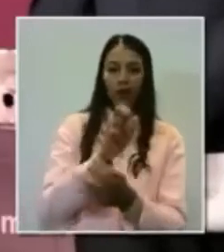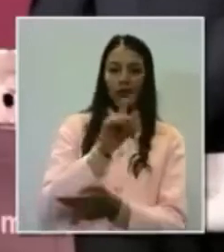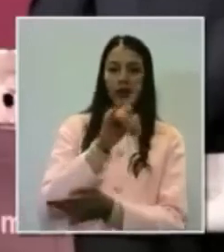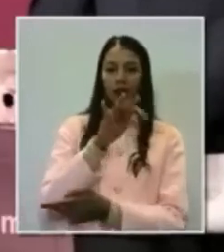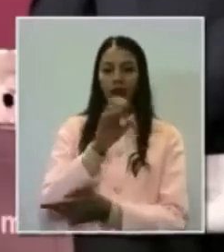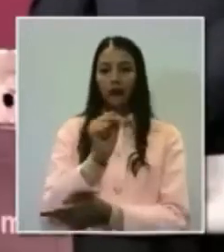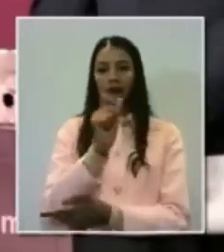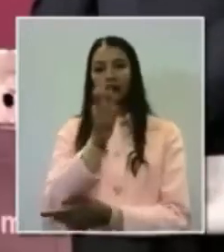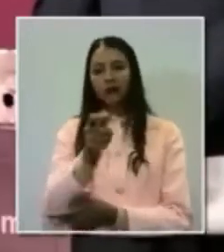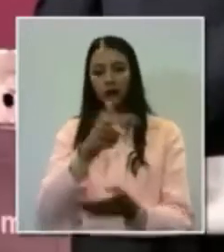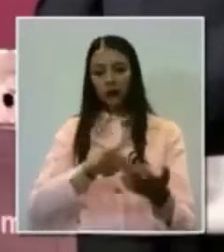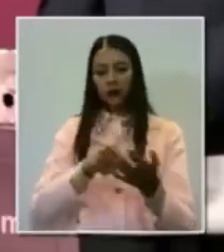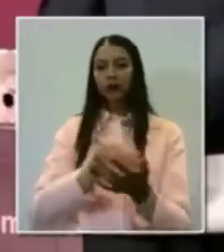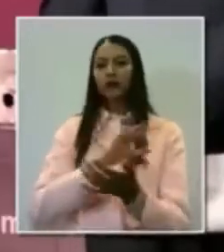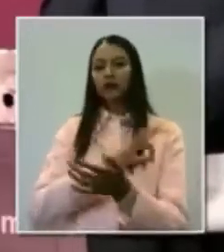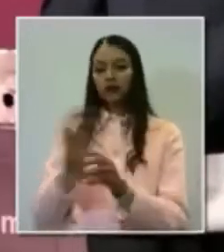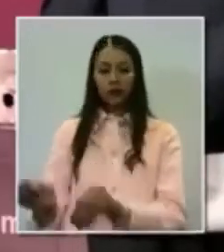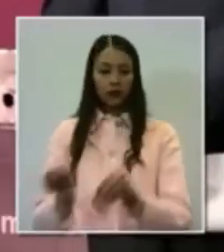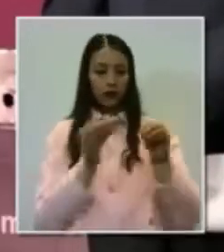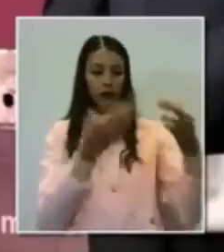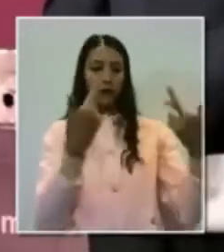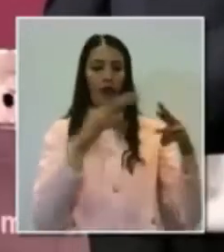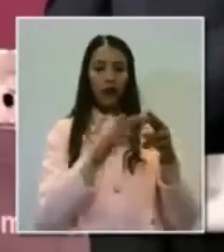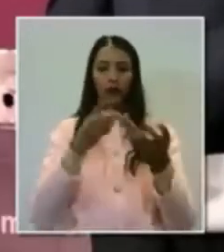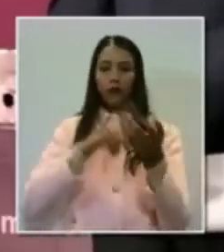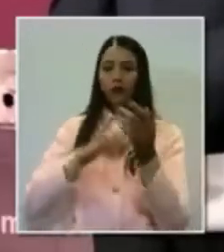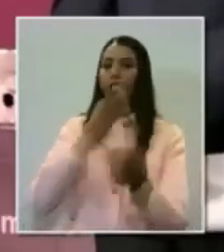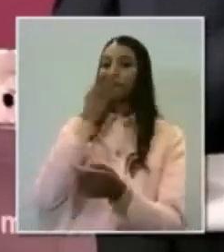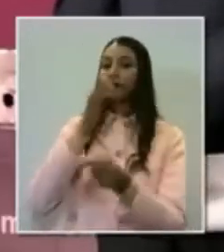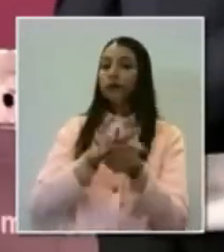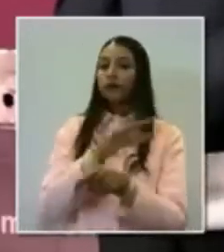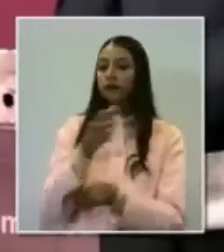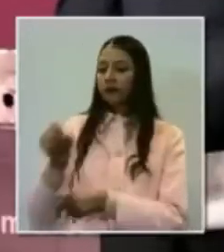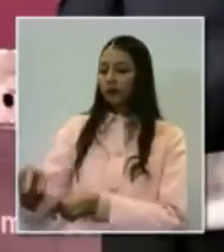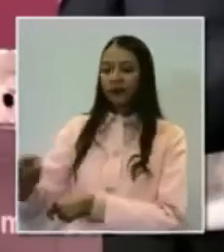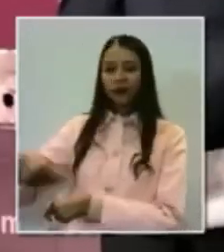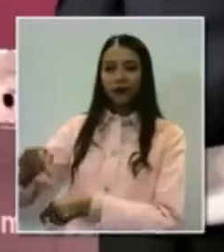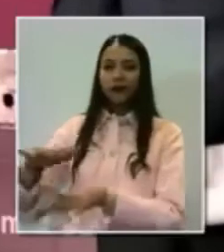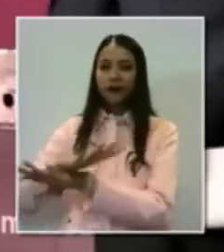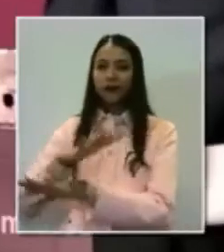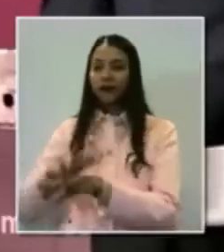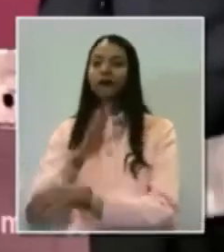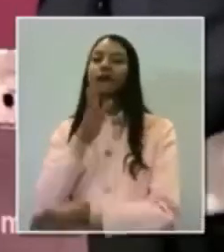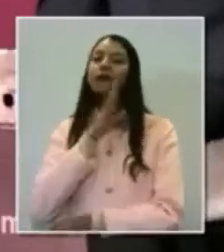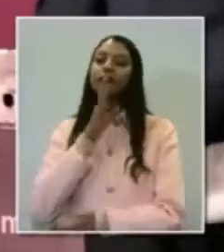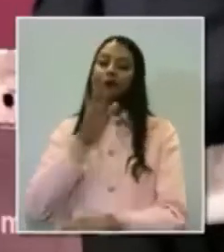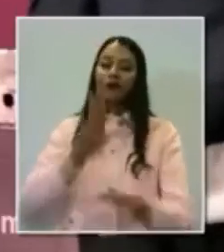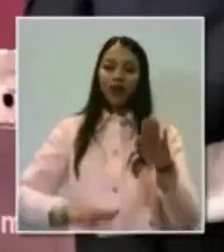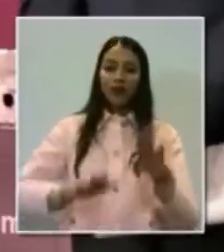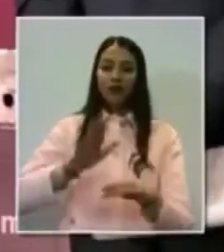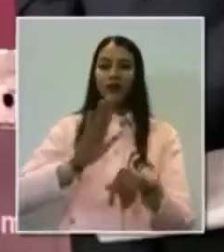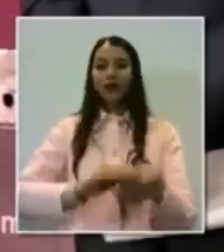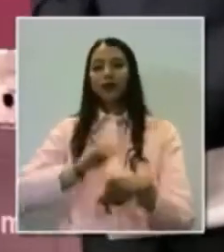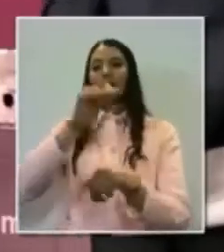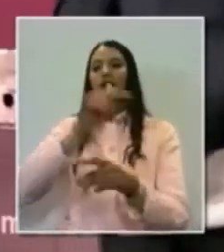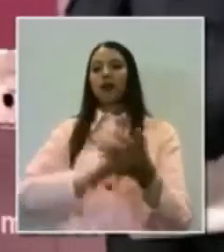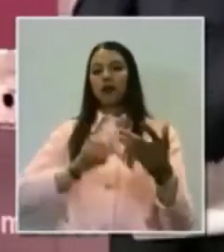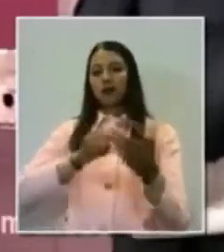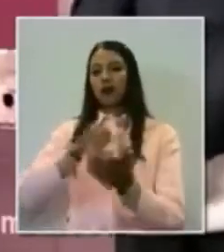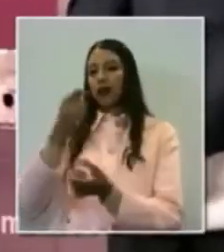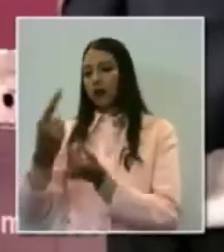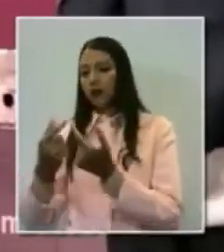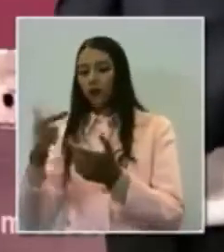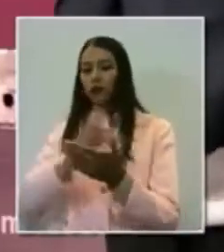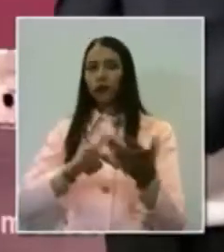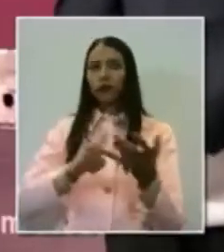en las escuelas. ¿Por qué? Porque ellos mismos hacen esos cambios de manera irregular. Entonces, a veces hay más espacios en algunos